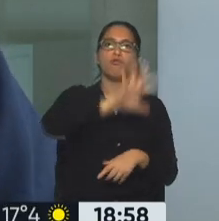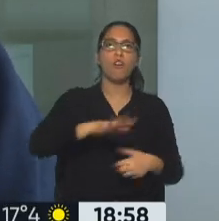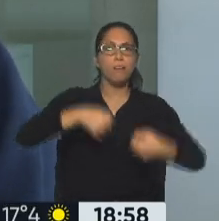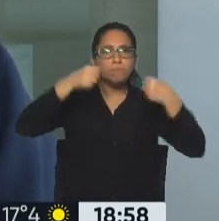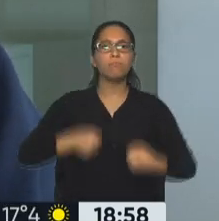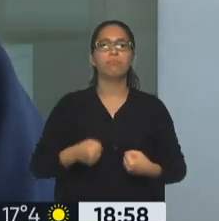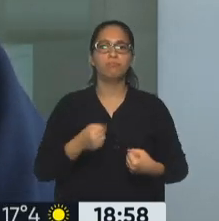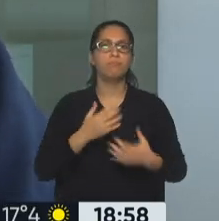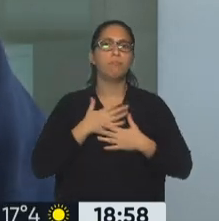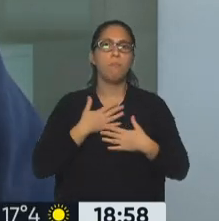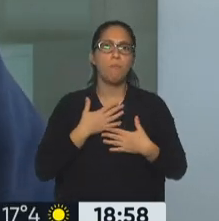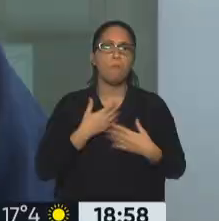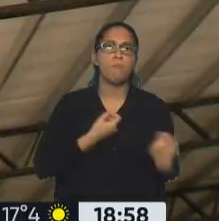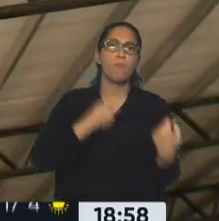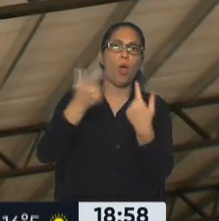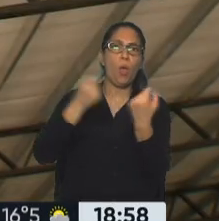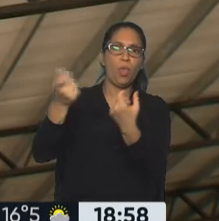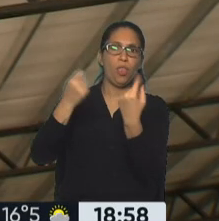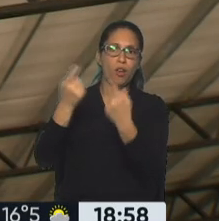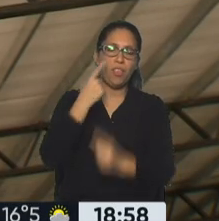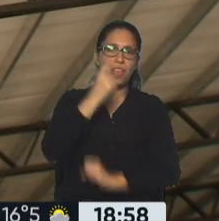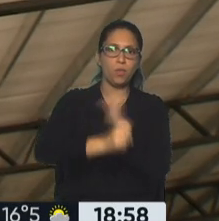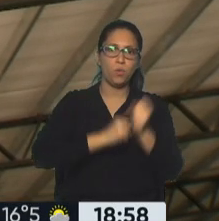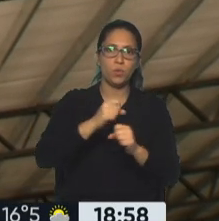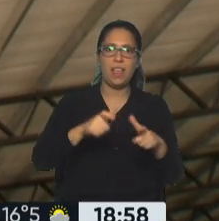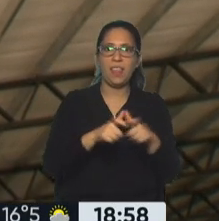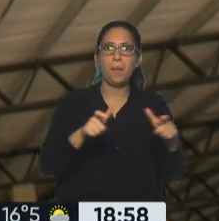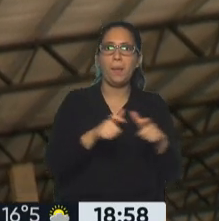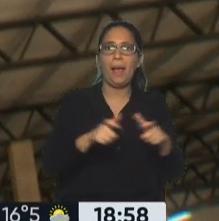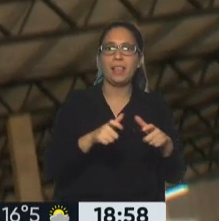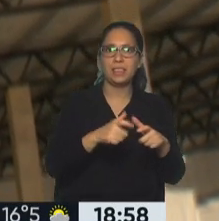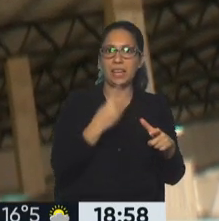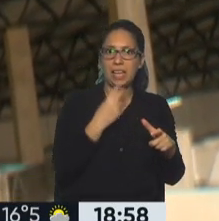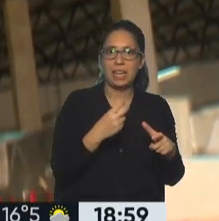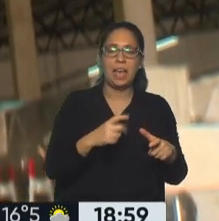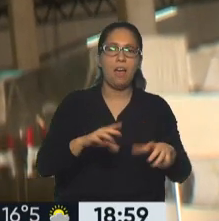Latinoamérica, como el proveedor industrial de esta tecnología.